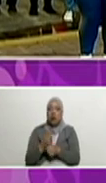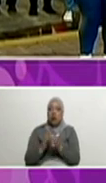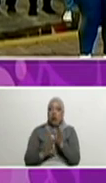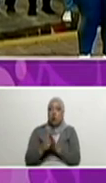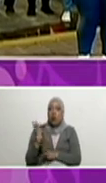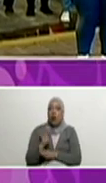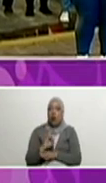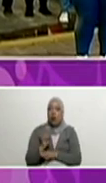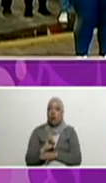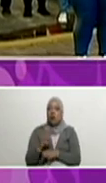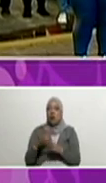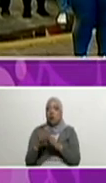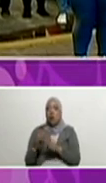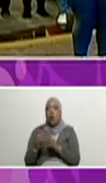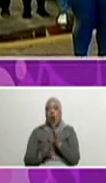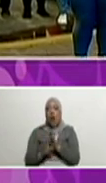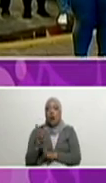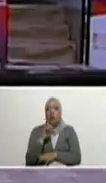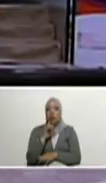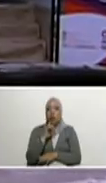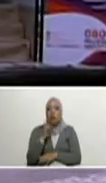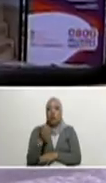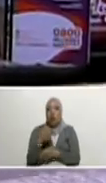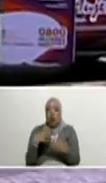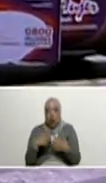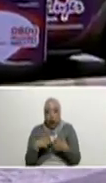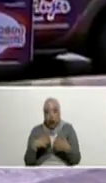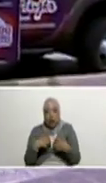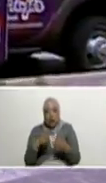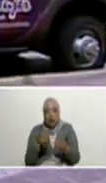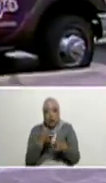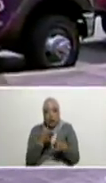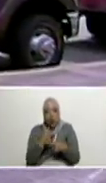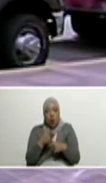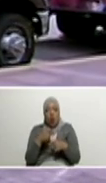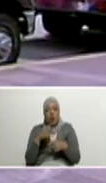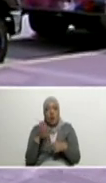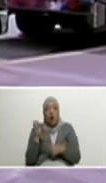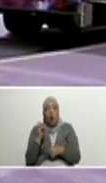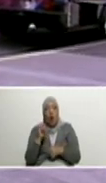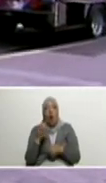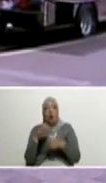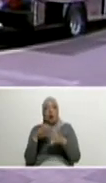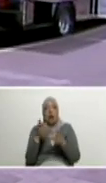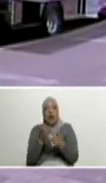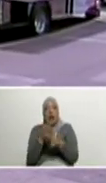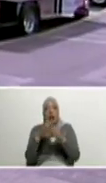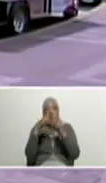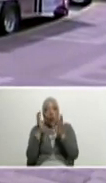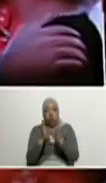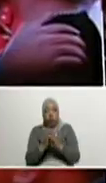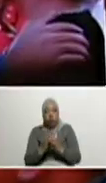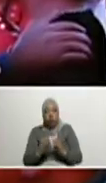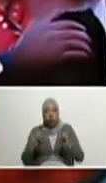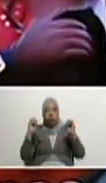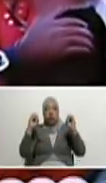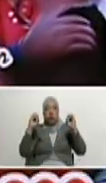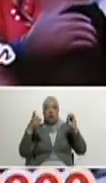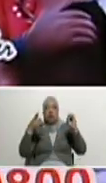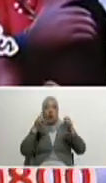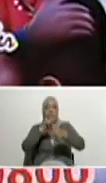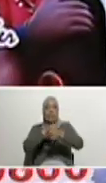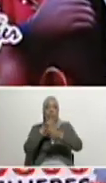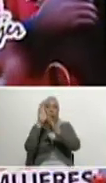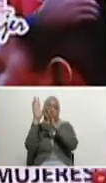supera todo lo que haya que superar, cáncer de mama, cáncer de cuello uterino, con el favor de Dios, con las bendiciones del doctor